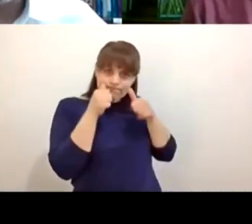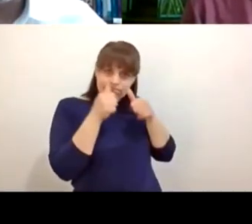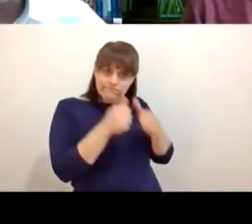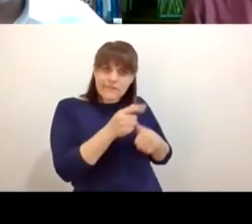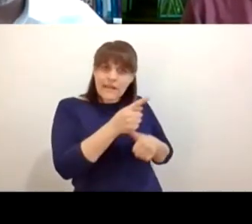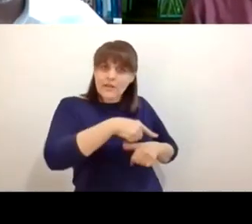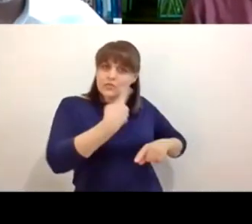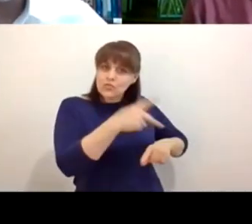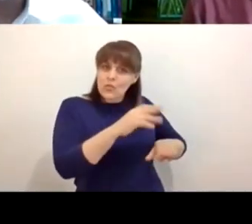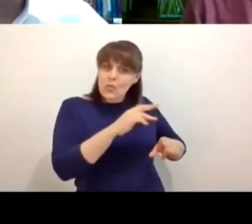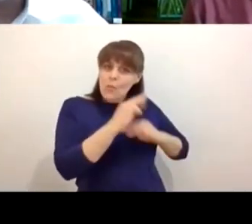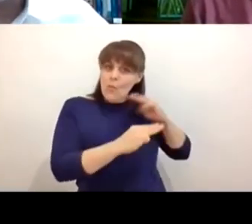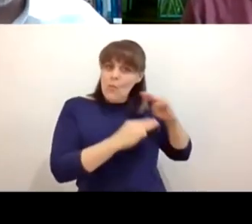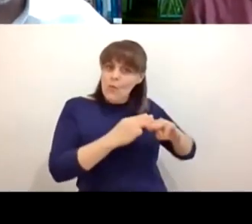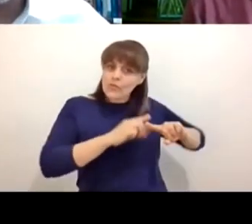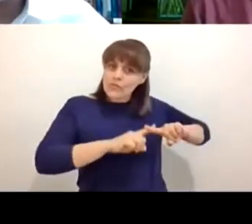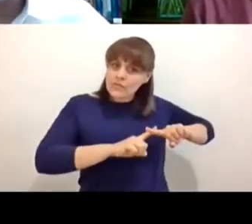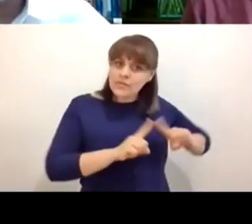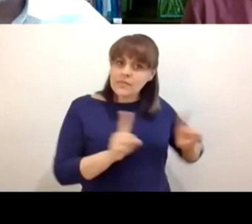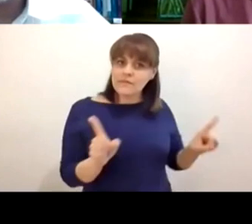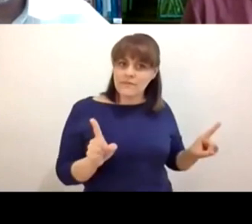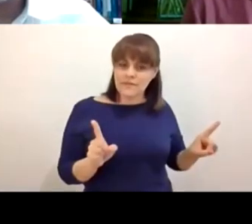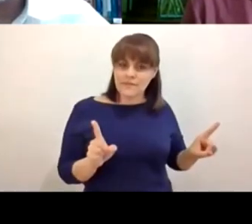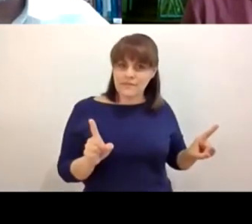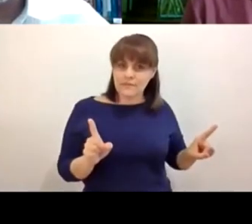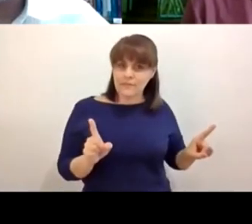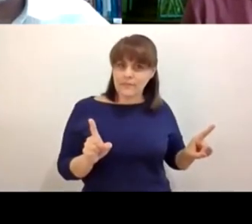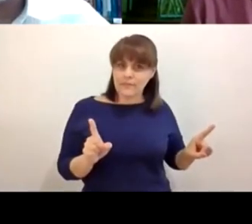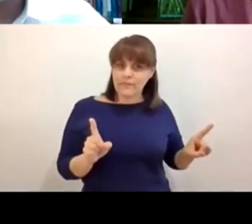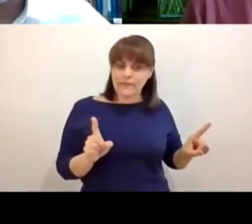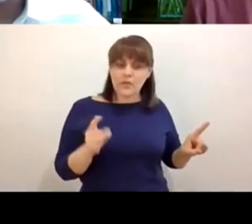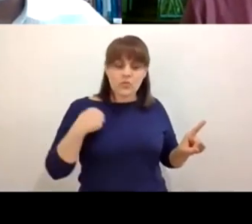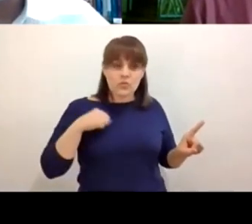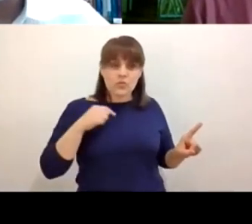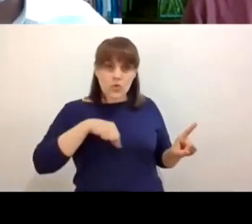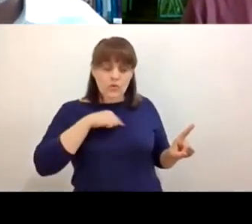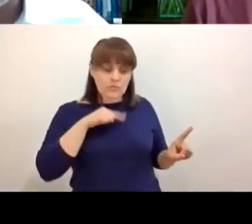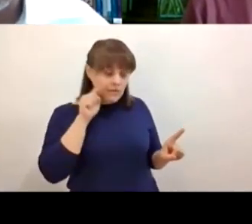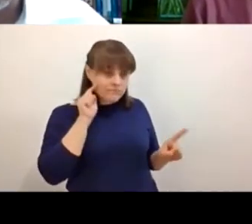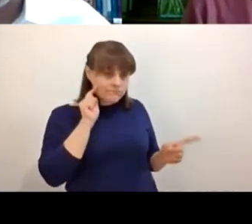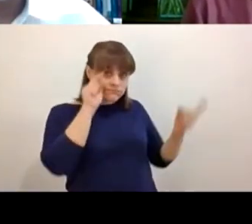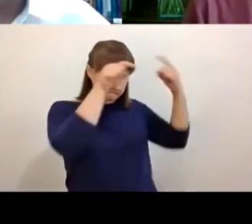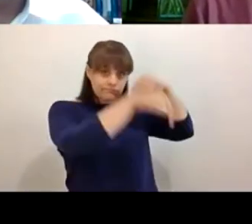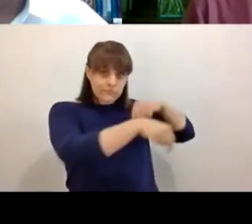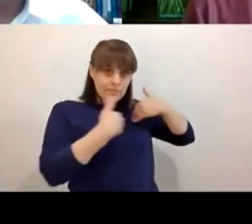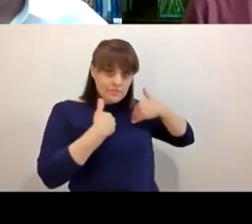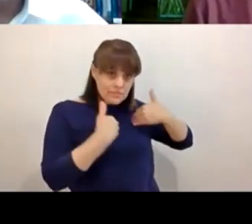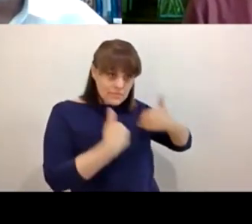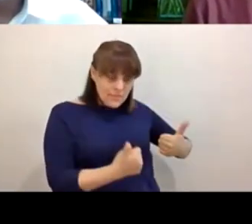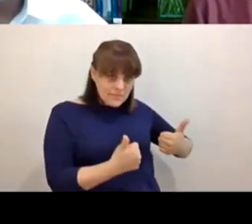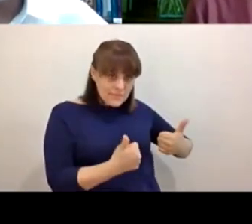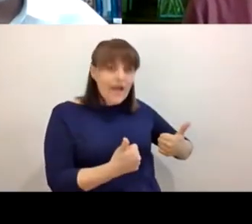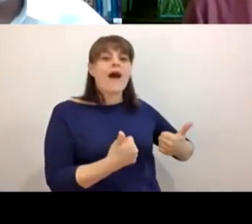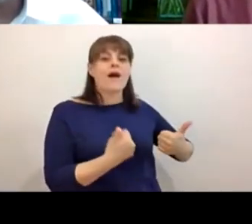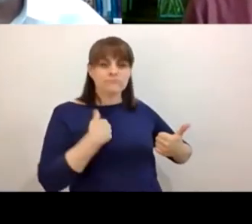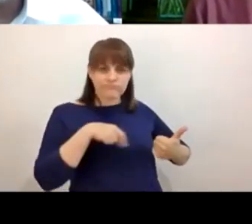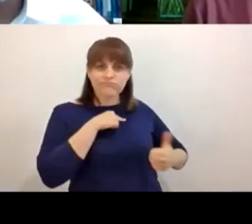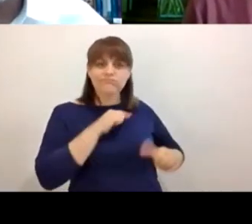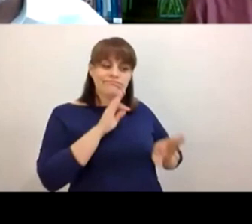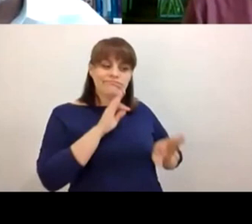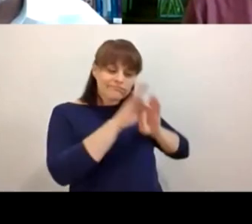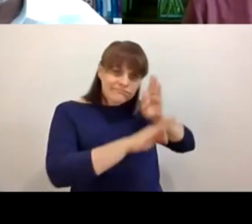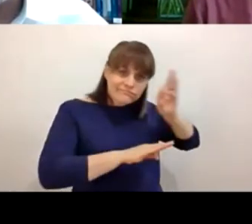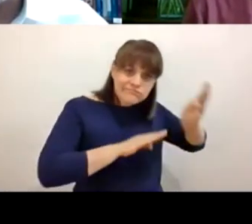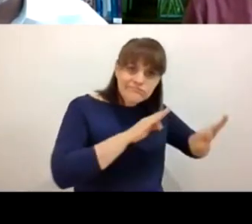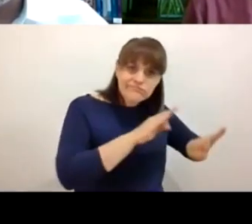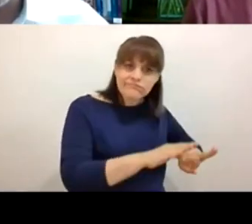mundo diferente, pues hay que entender ese mundo diferente para tratarlo de una forma diferente. Porque el modelo